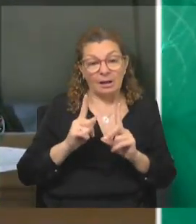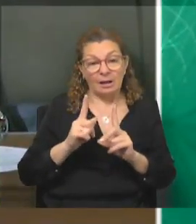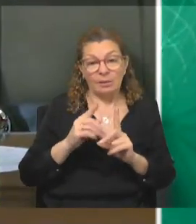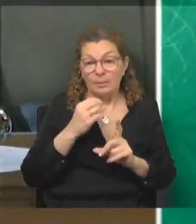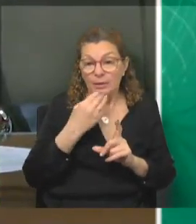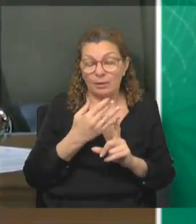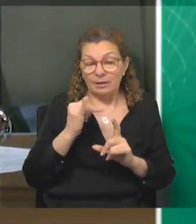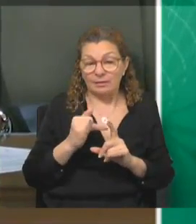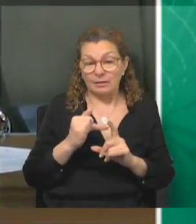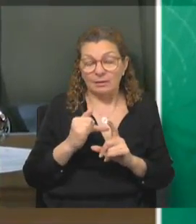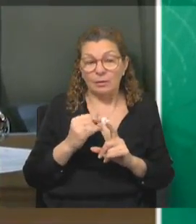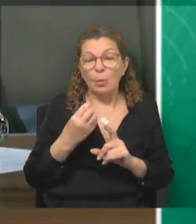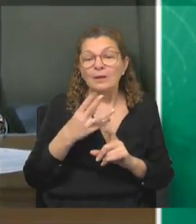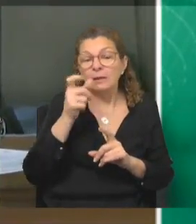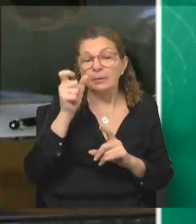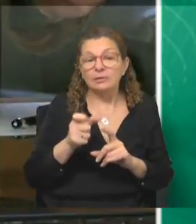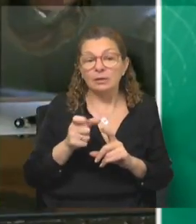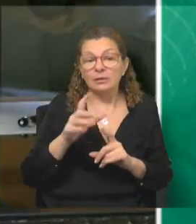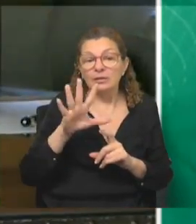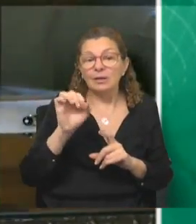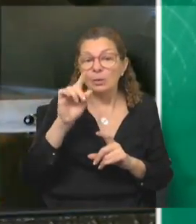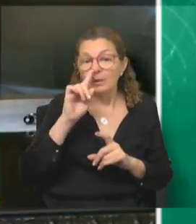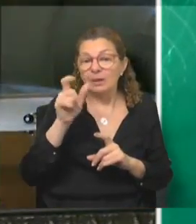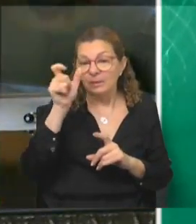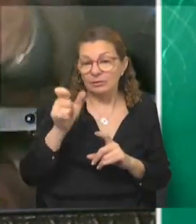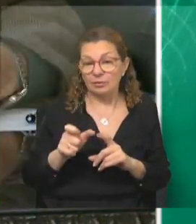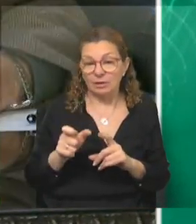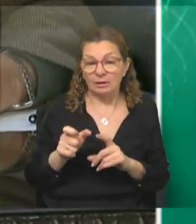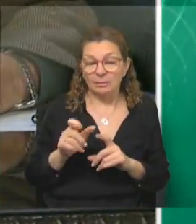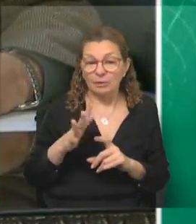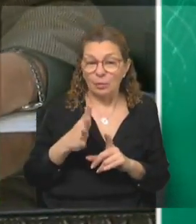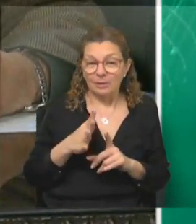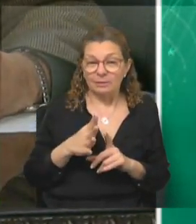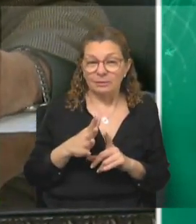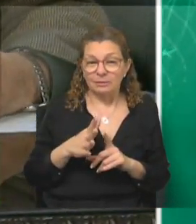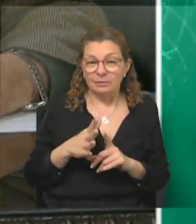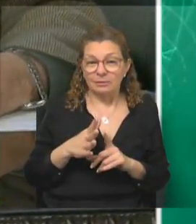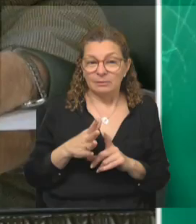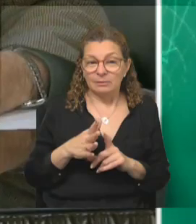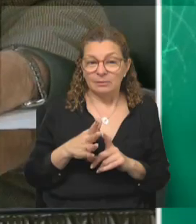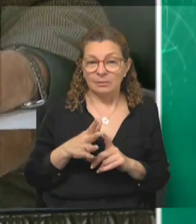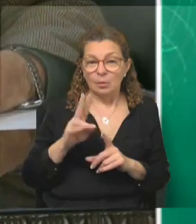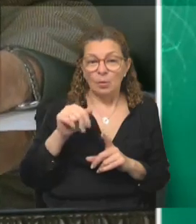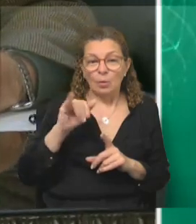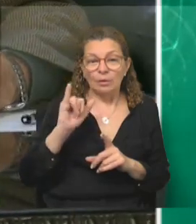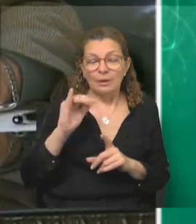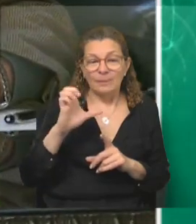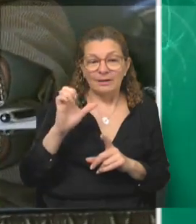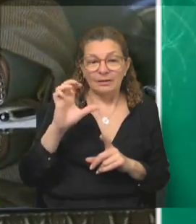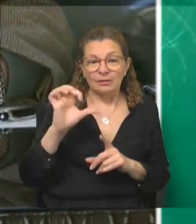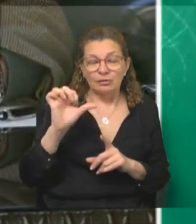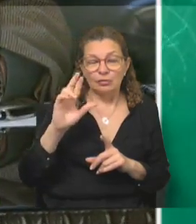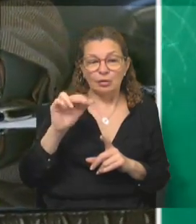mejorar estamos hablando de Cuántas personas que están en unas 50,000 personas 000 personas sí aproximadamente son eh unipersonales literal e